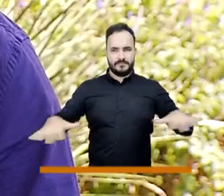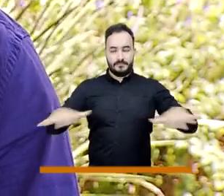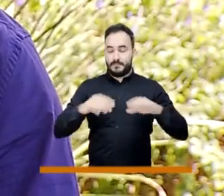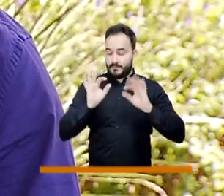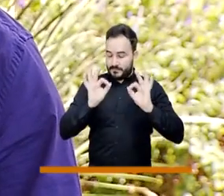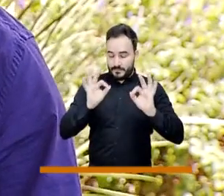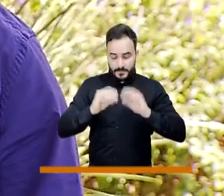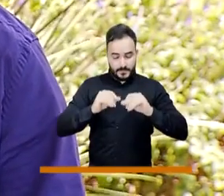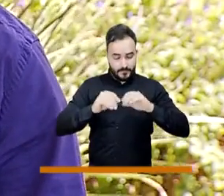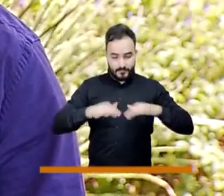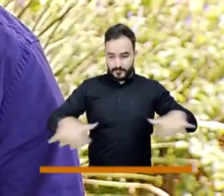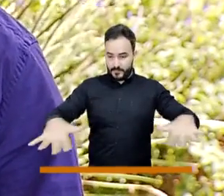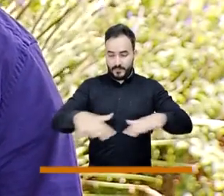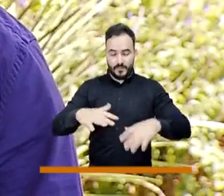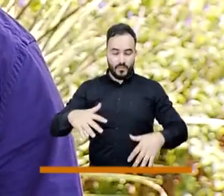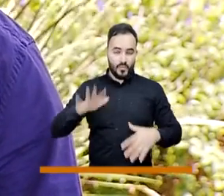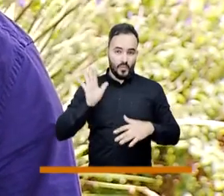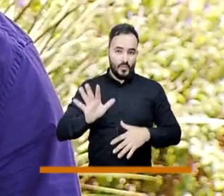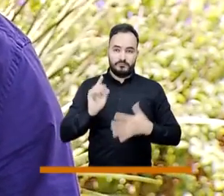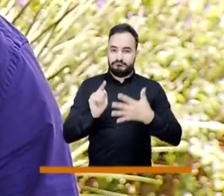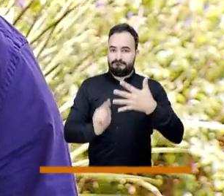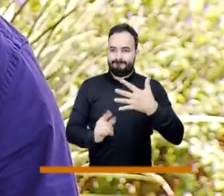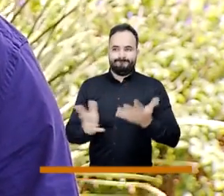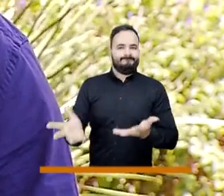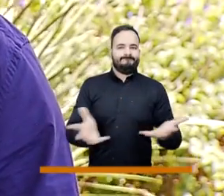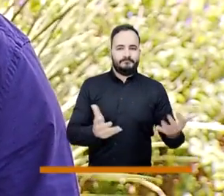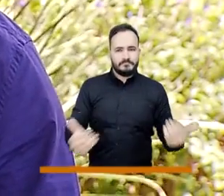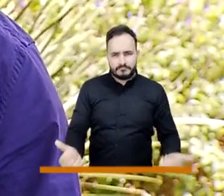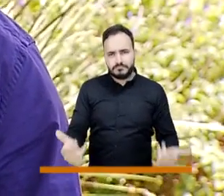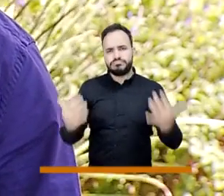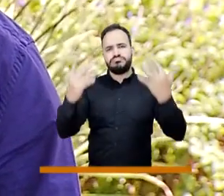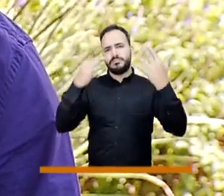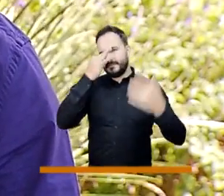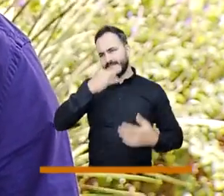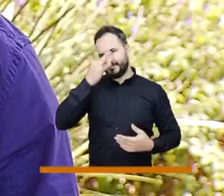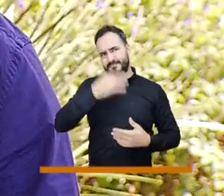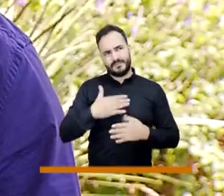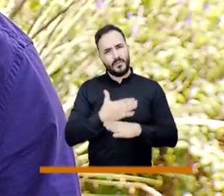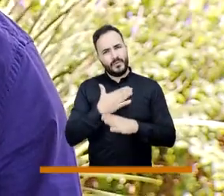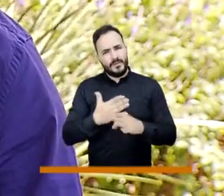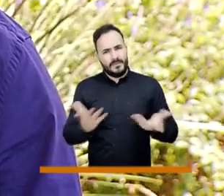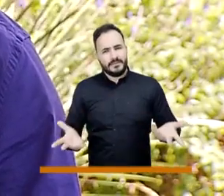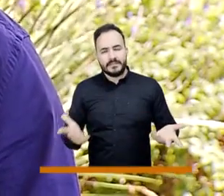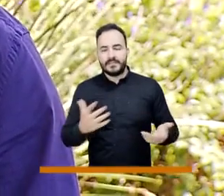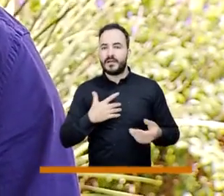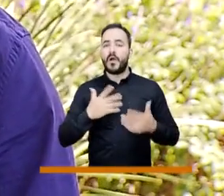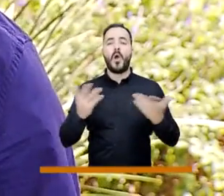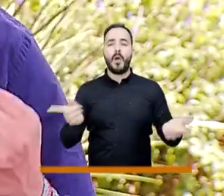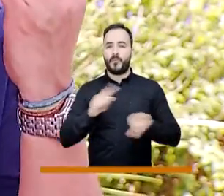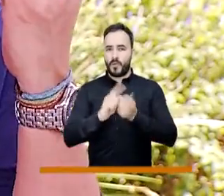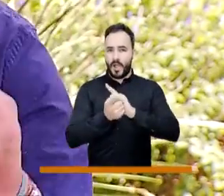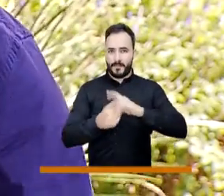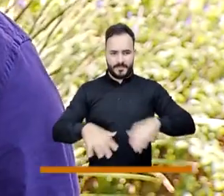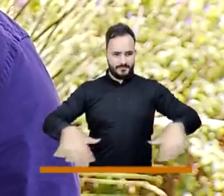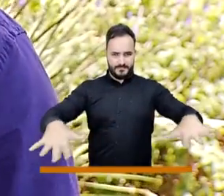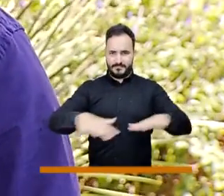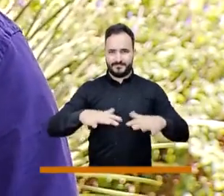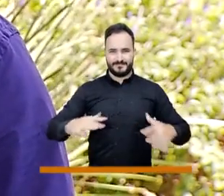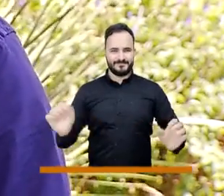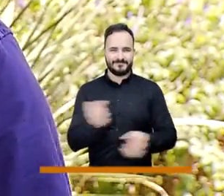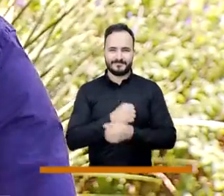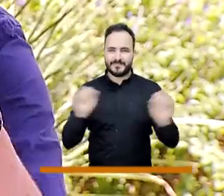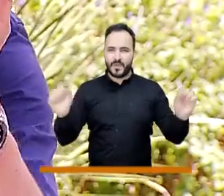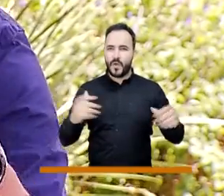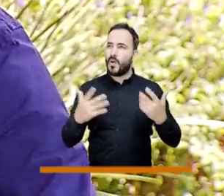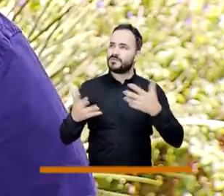unas condiciones topográficas particulares. Tenemos un grave problema de calidad del aire. No podemos cambiar la topografía de